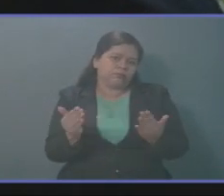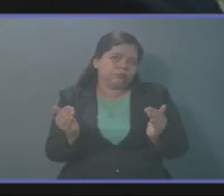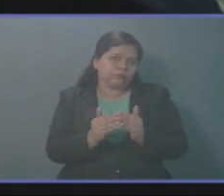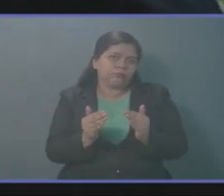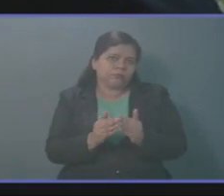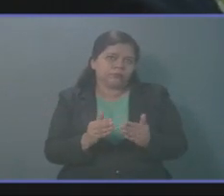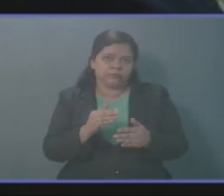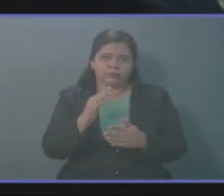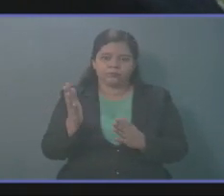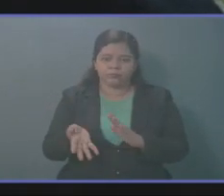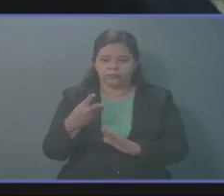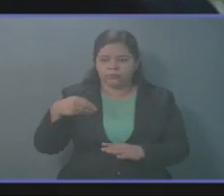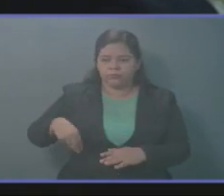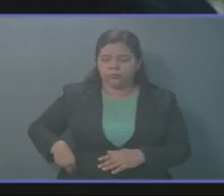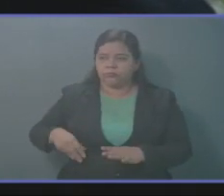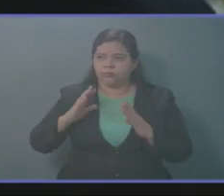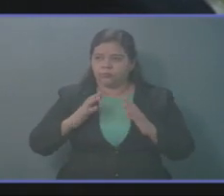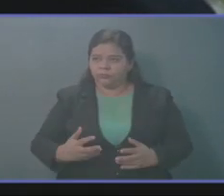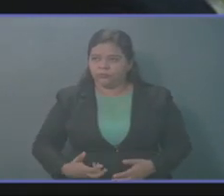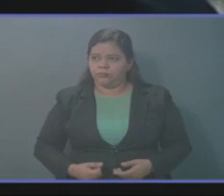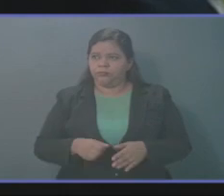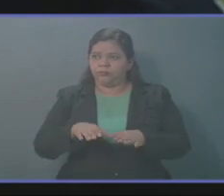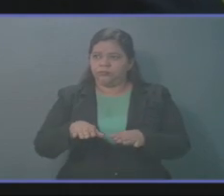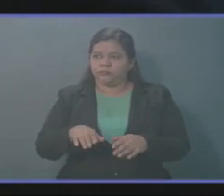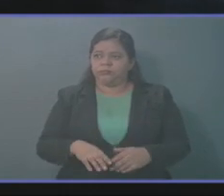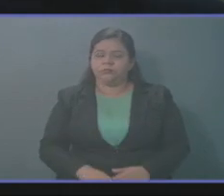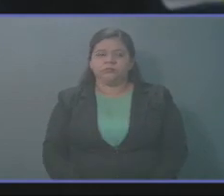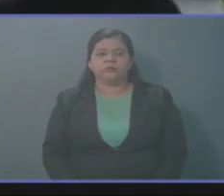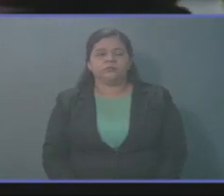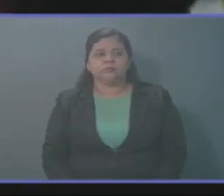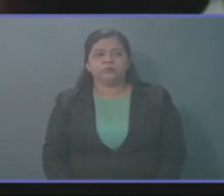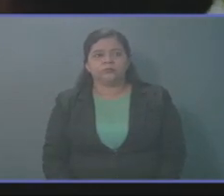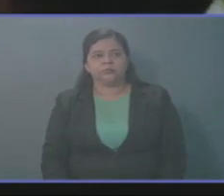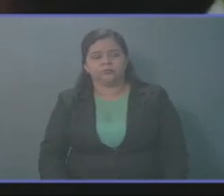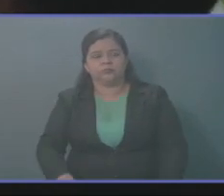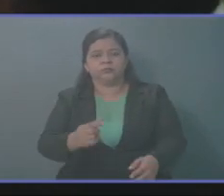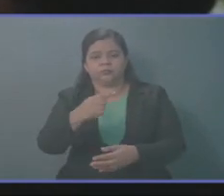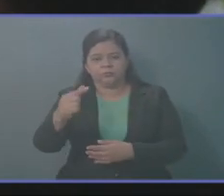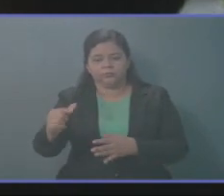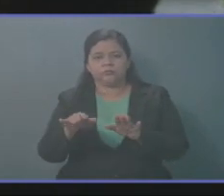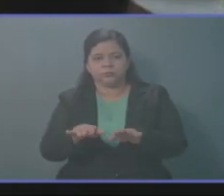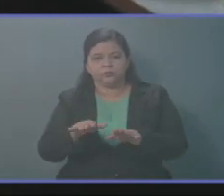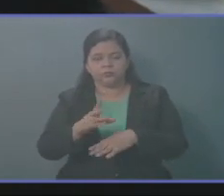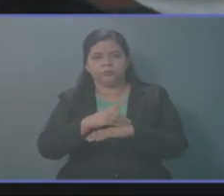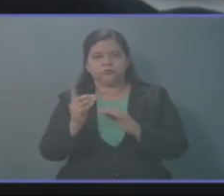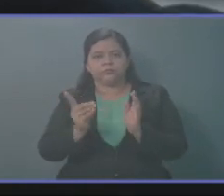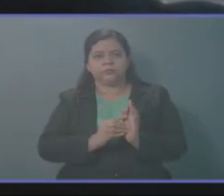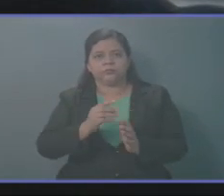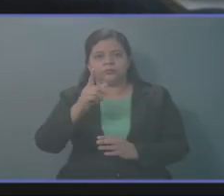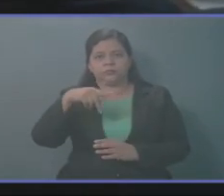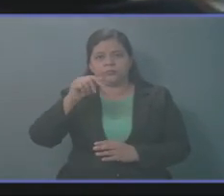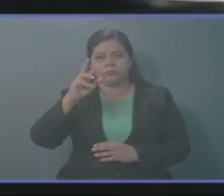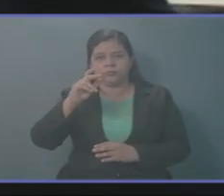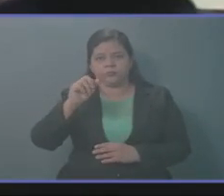Estado. Gracias, Lupita. Gracias, diputado Gallego. Tiene la palabra, diputado Parker.